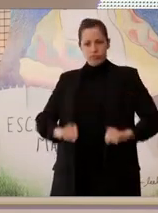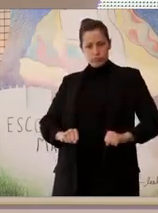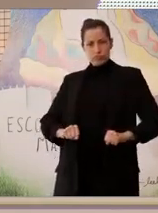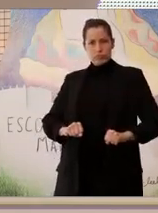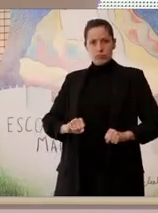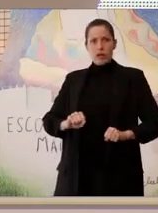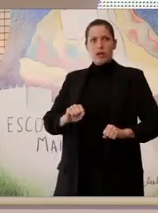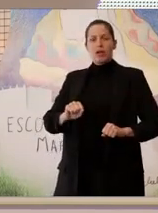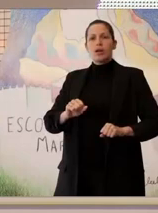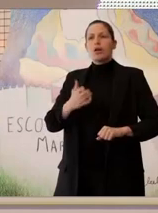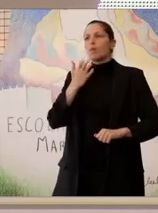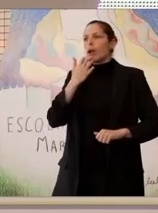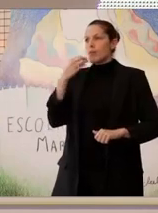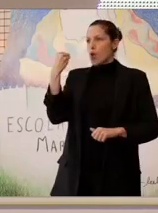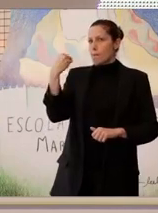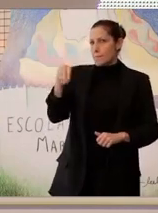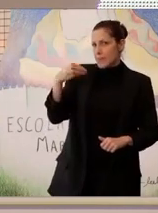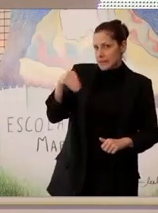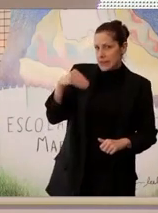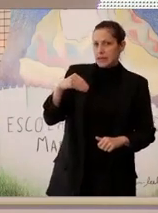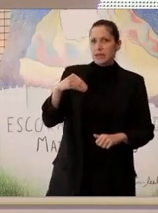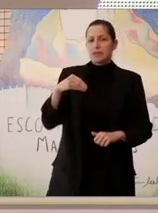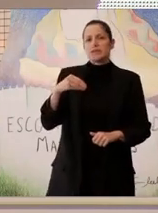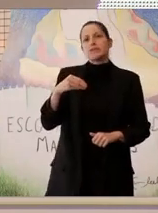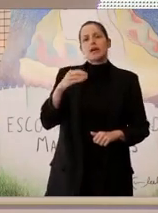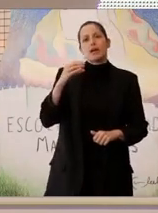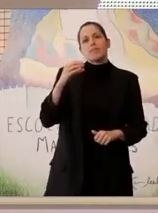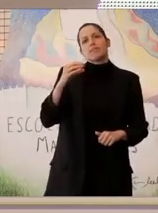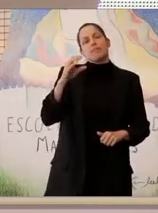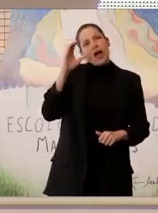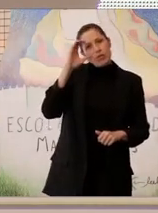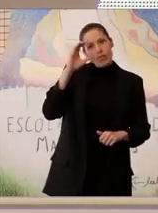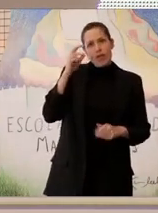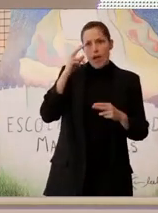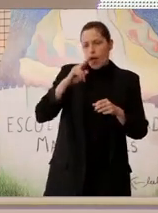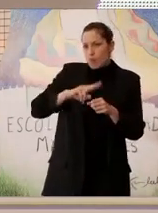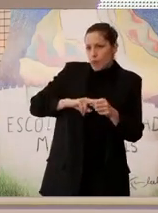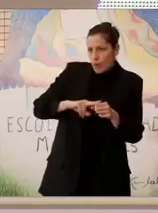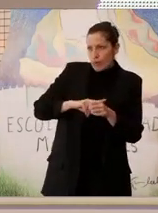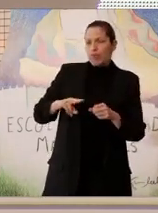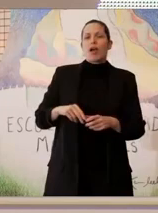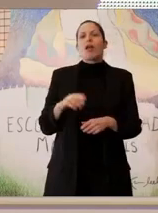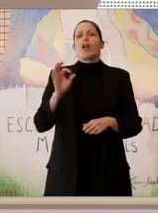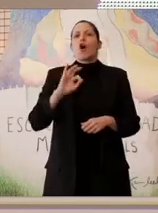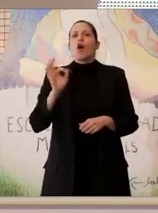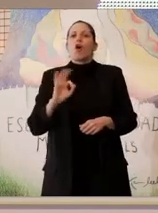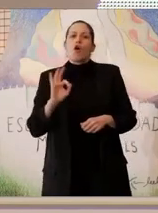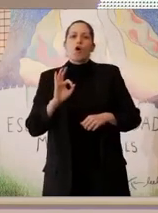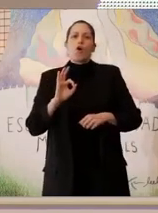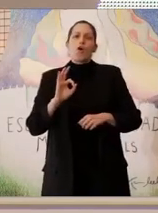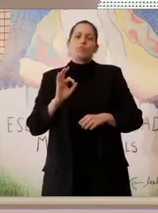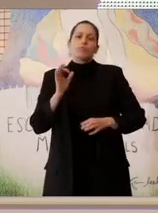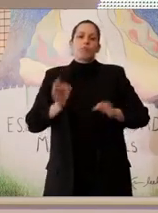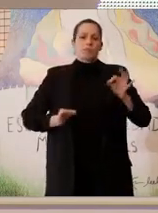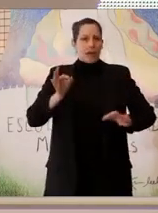judicial, pues los presidentes o presidentas de las audiencias provinciales y del Tribunal Superior de Justicia y magistrados del Tribunal Supremo. Eso es como si dijéramos